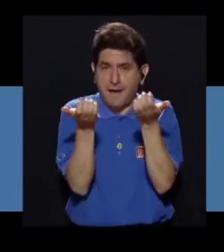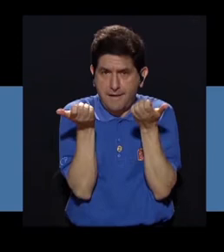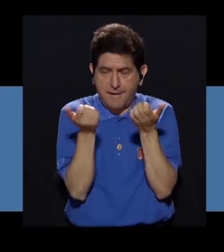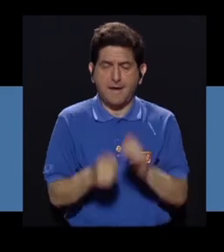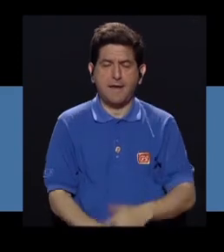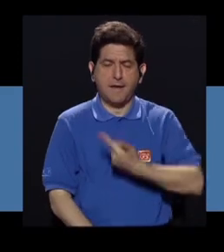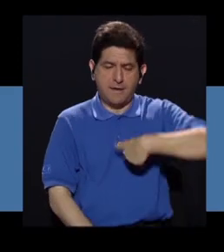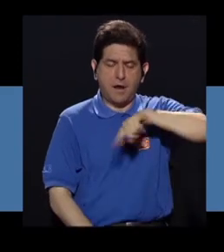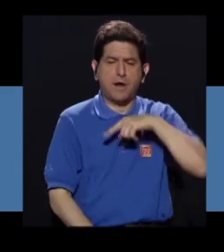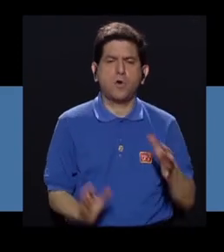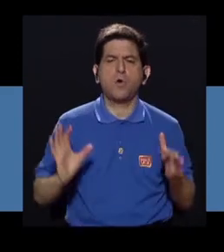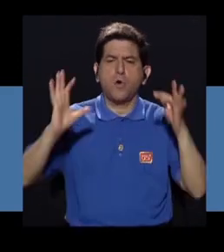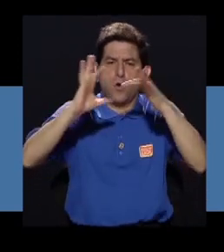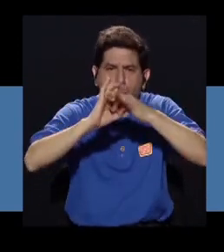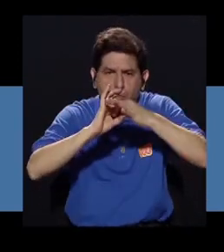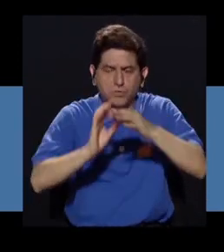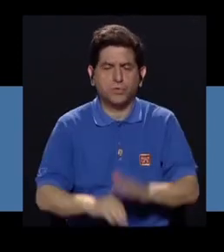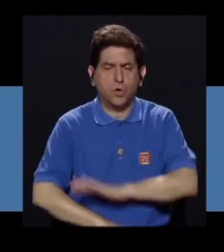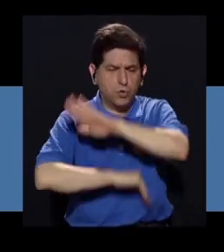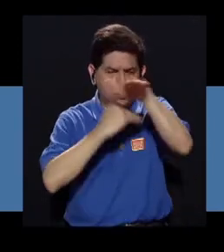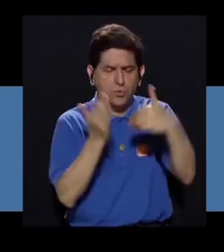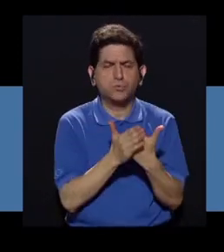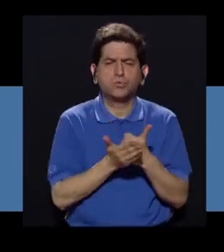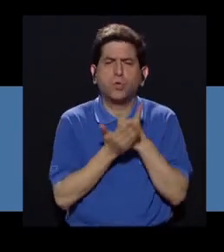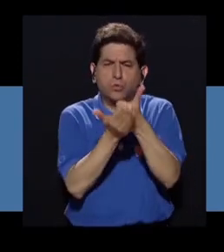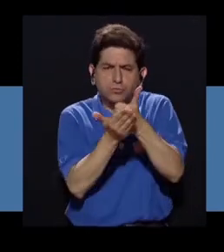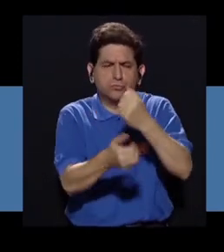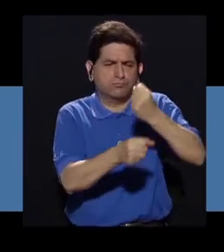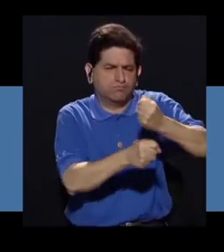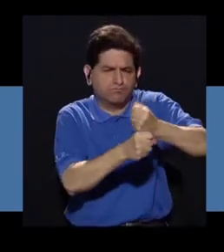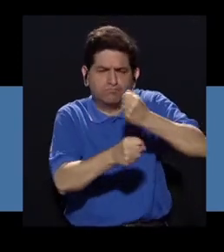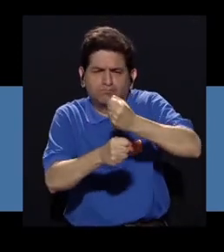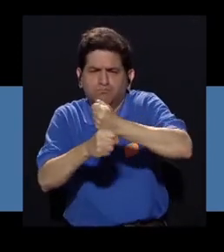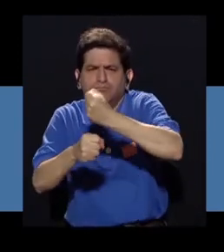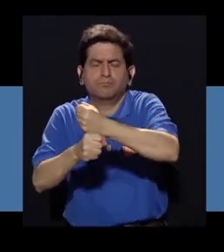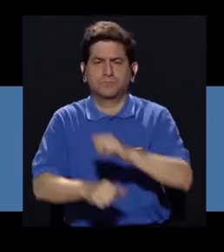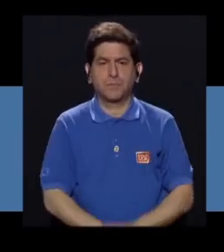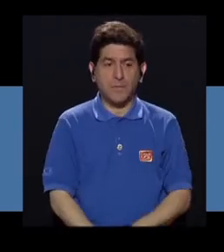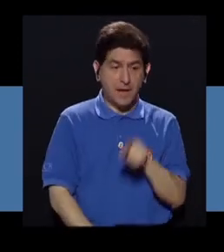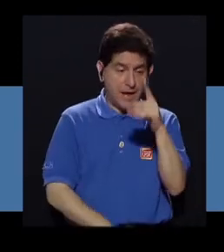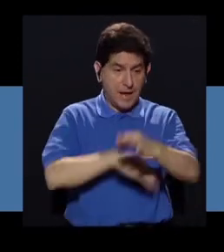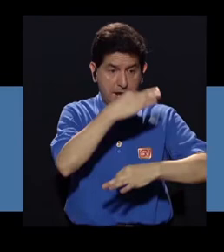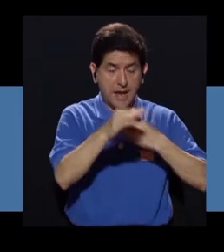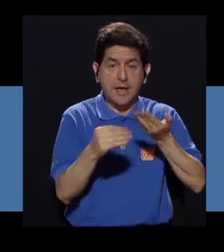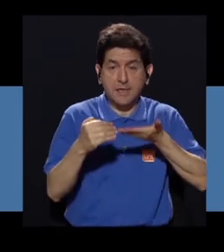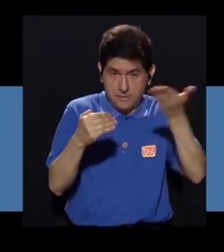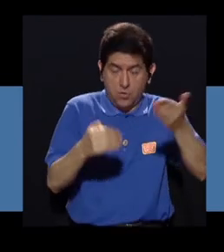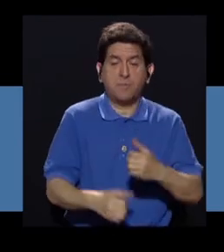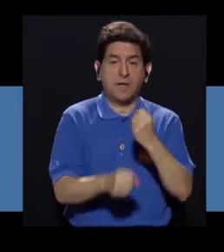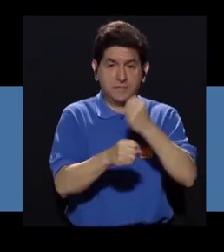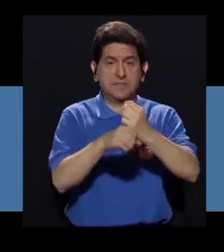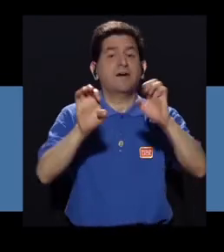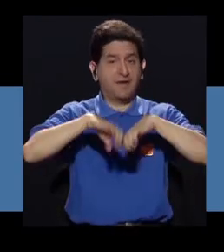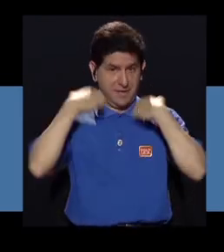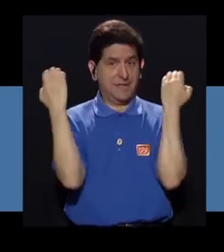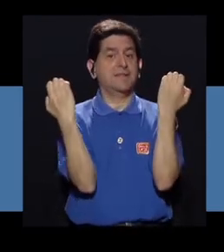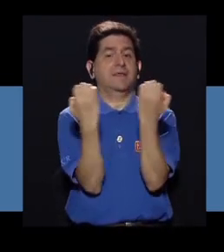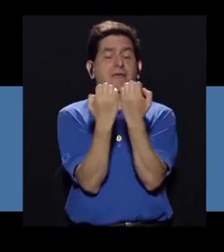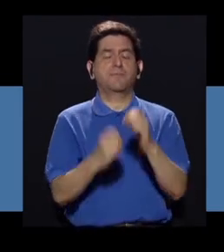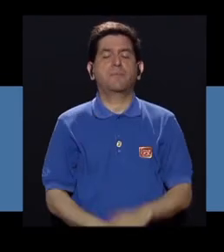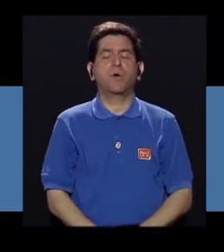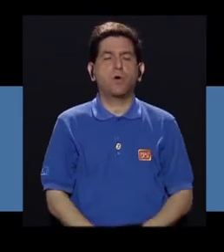queremos lograr entre nosotros juntos, que todos nos ayudemos, trabajemos, esos tipos de cosas, como trabajar en